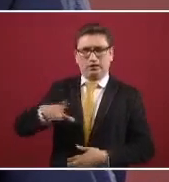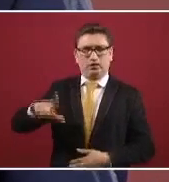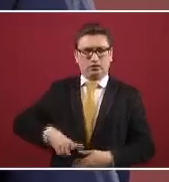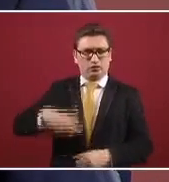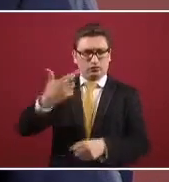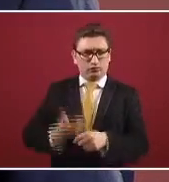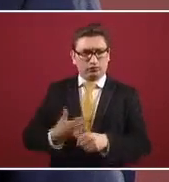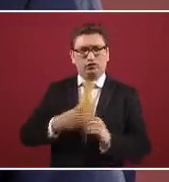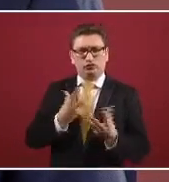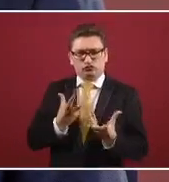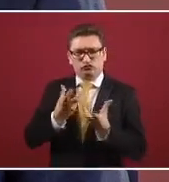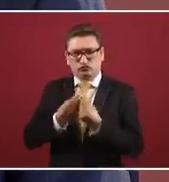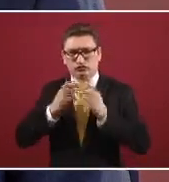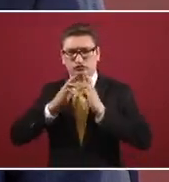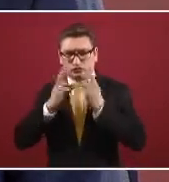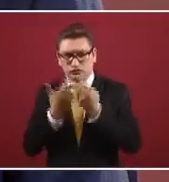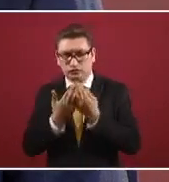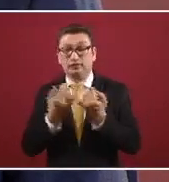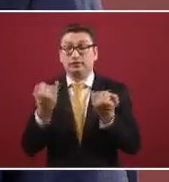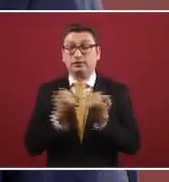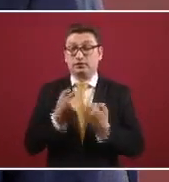ha estado participando con agua